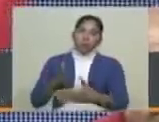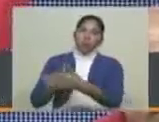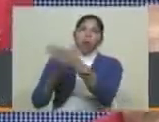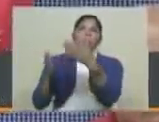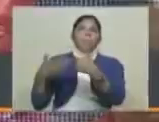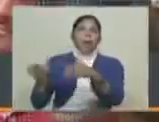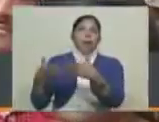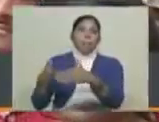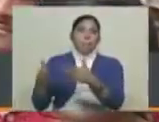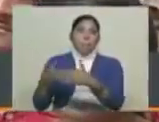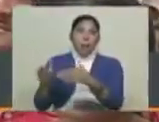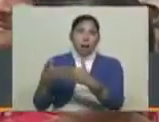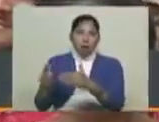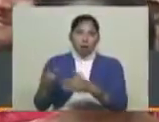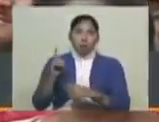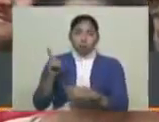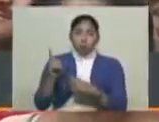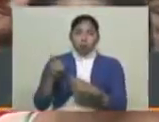panameño.